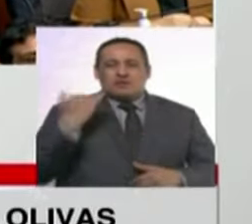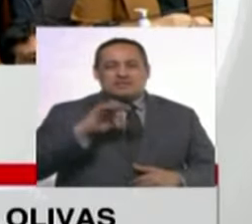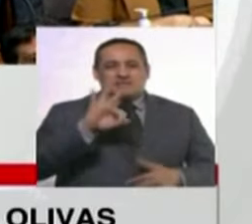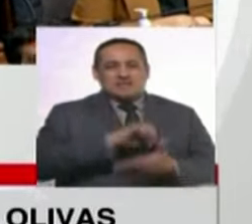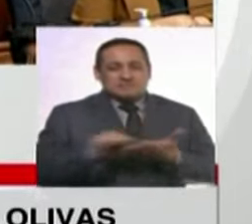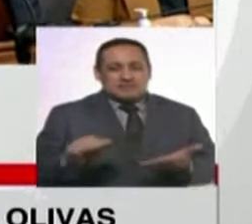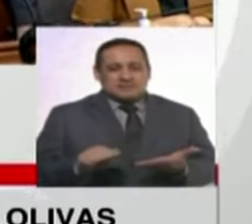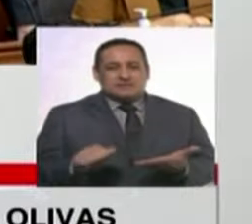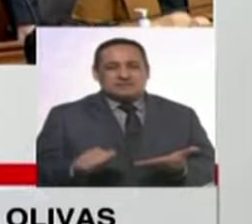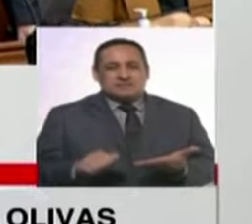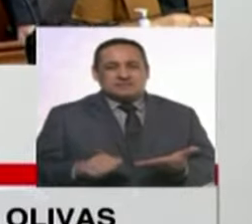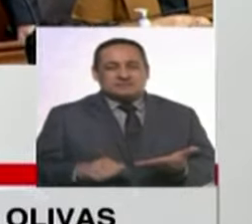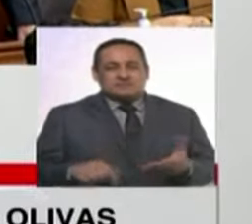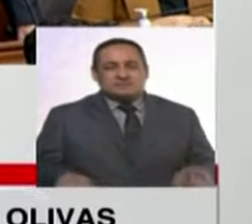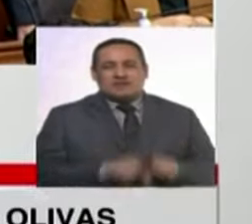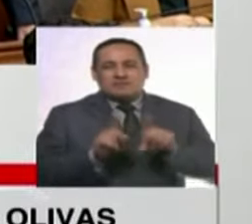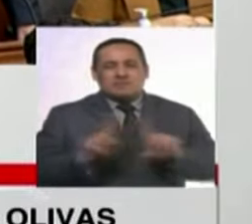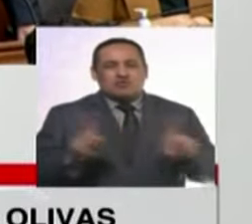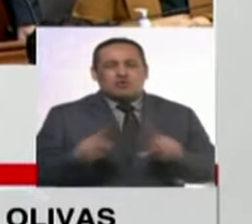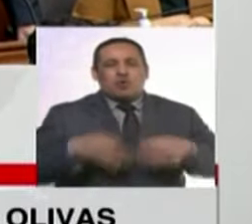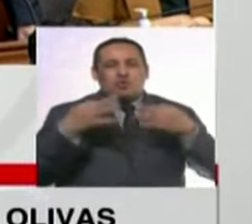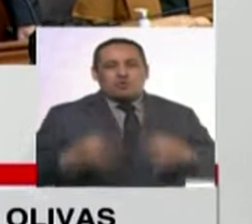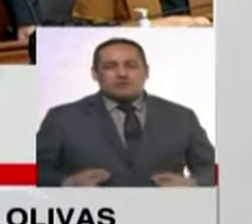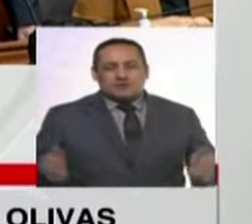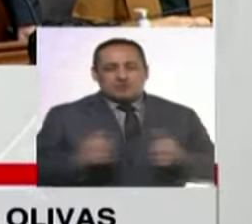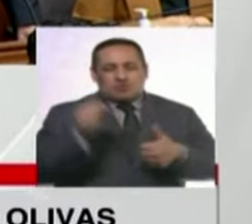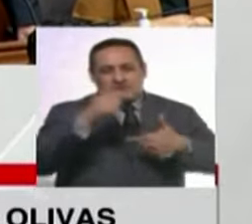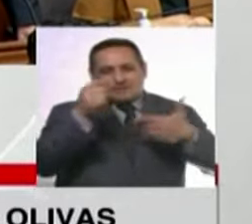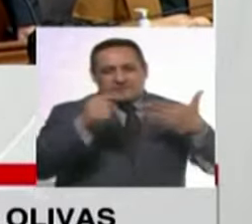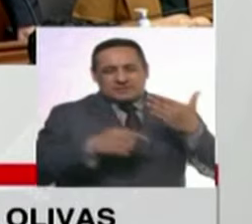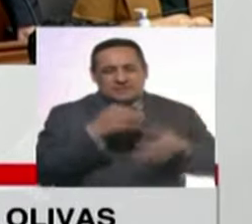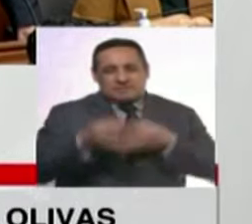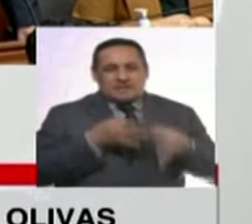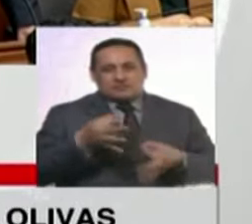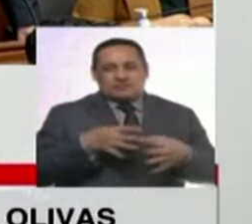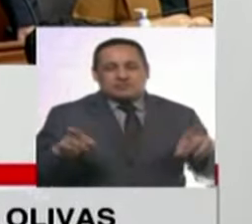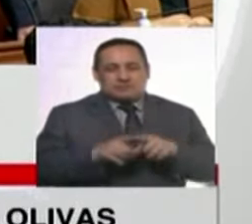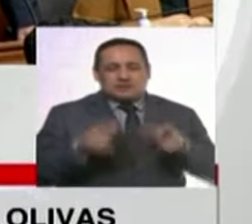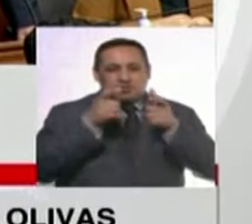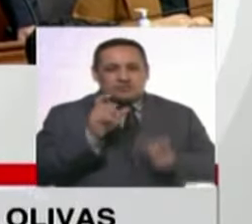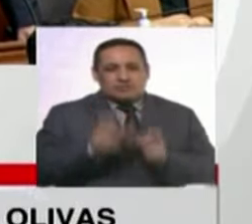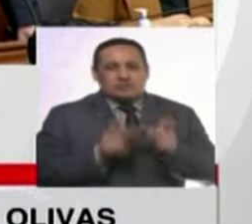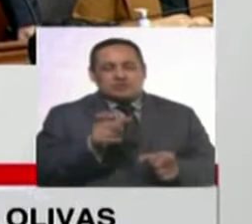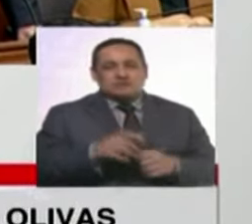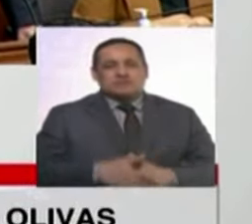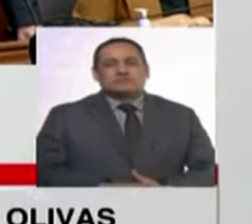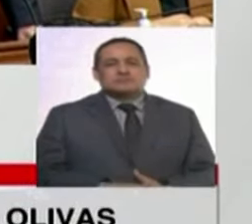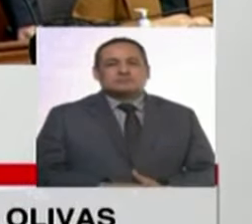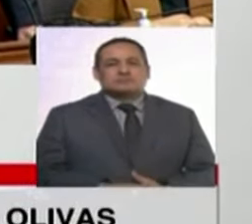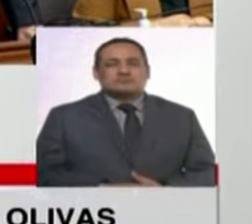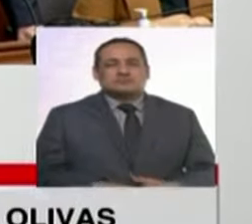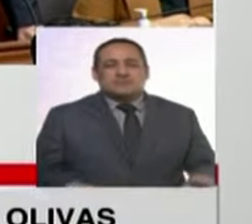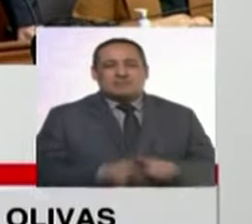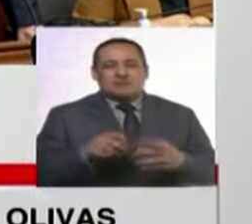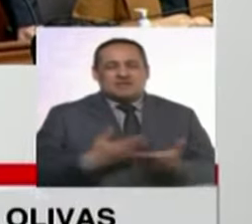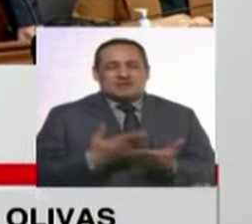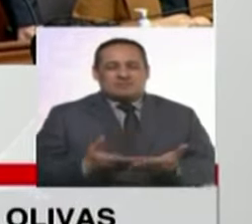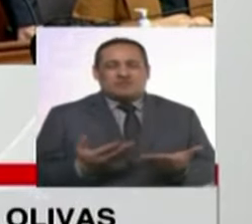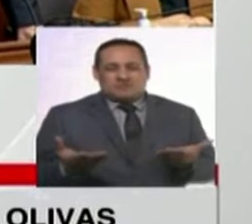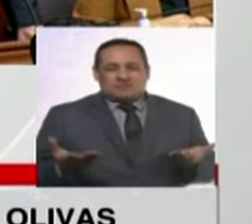tres meses por no cumplir con Los indicadores de Seguridad Ciudadana que